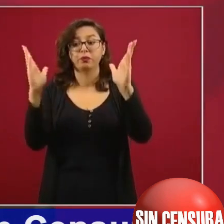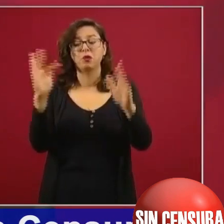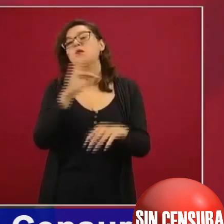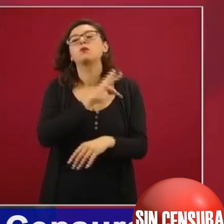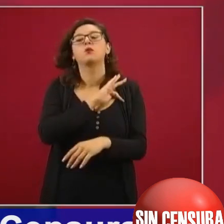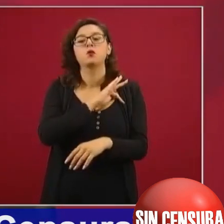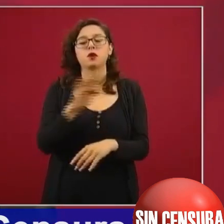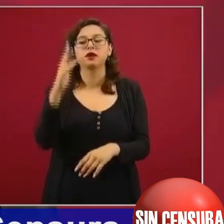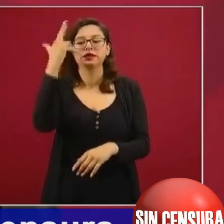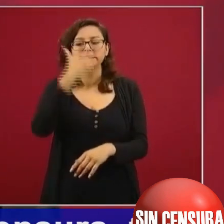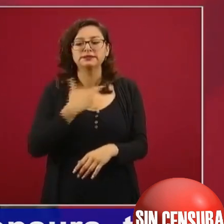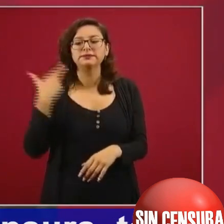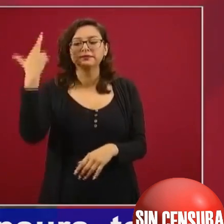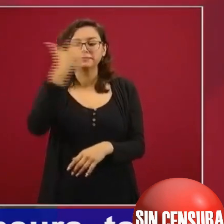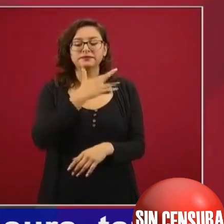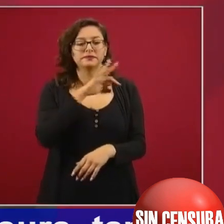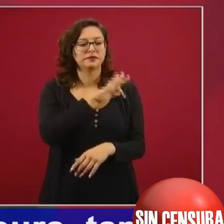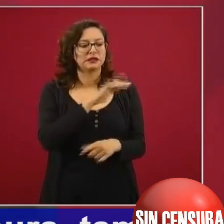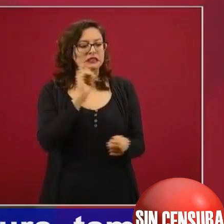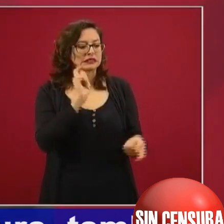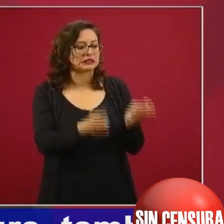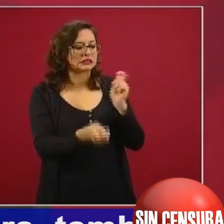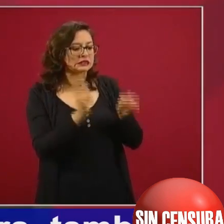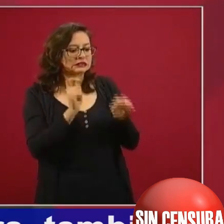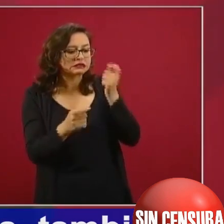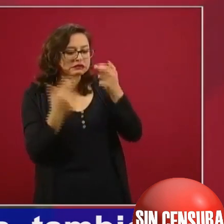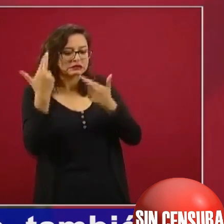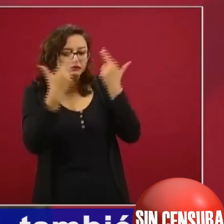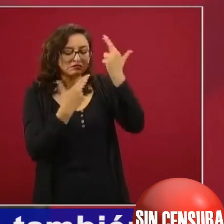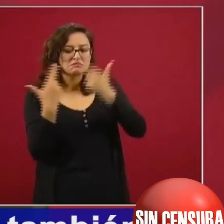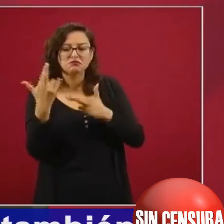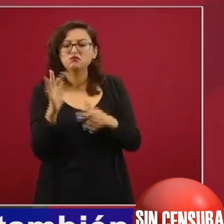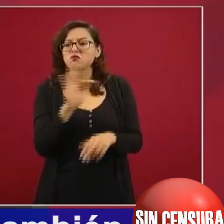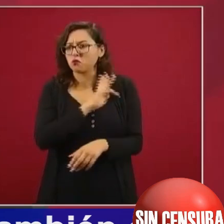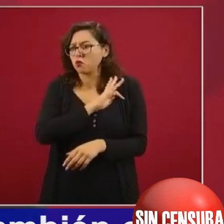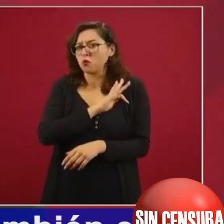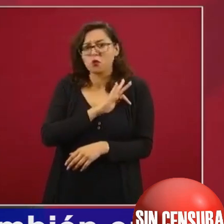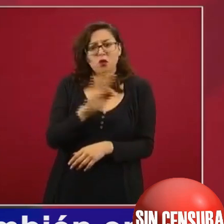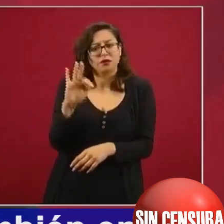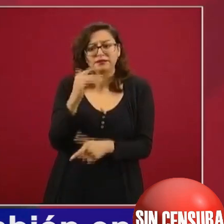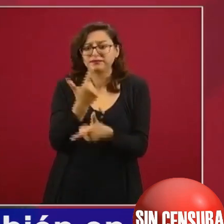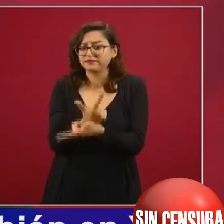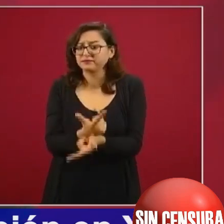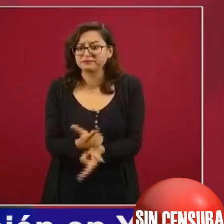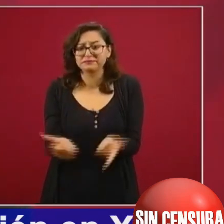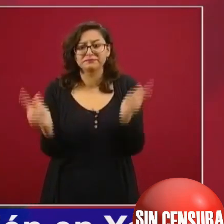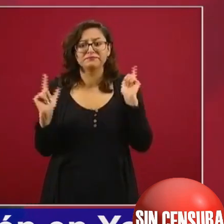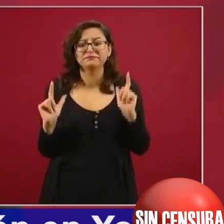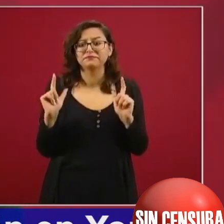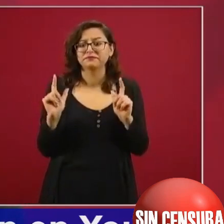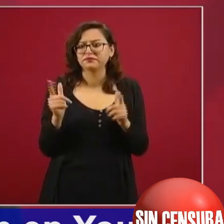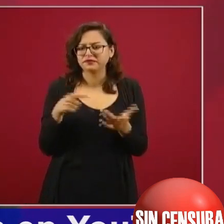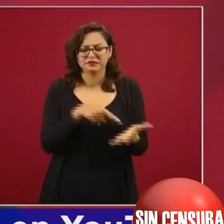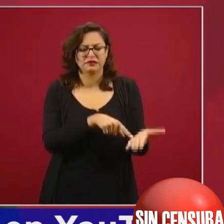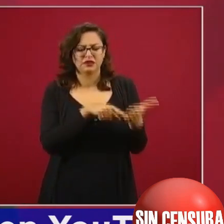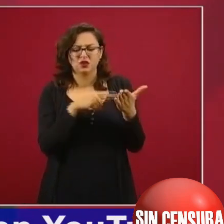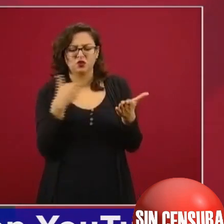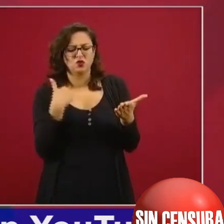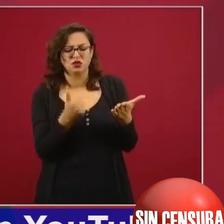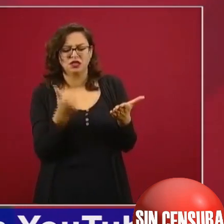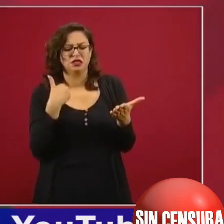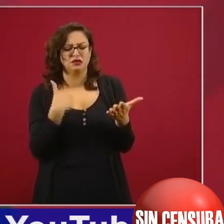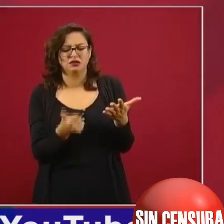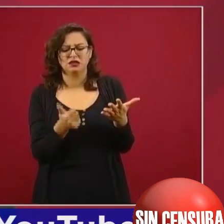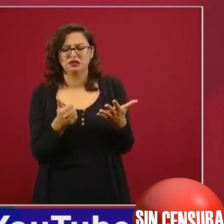a detalle, quien quiera hacer interpretaciones, análisis, pueda hacerlos. Si necesitan asesoría sobre cómo hacerlo, algún